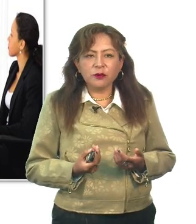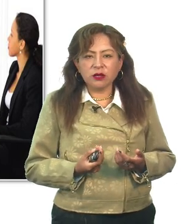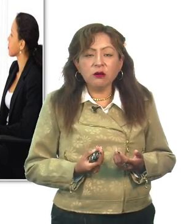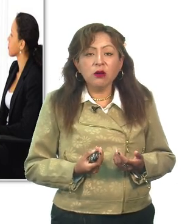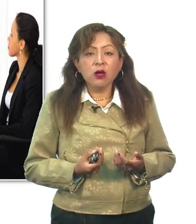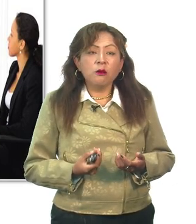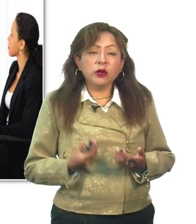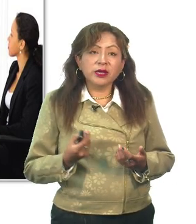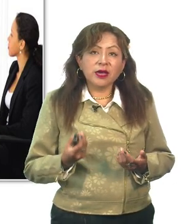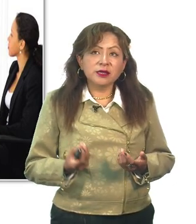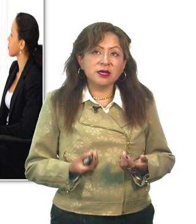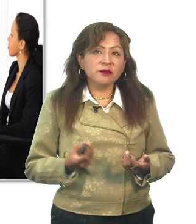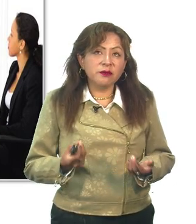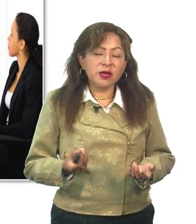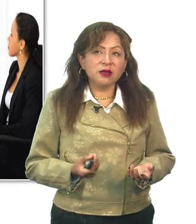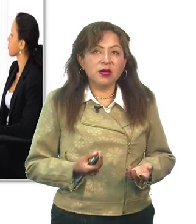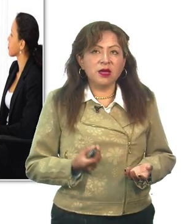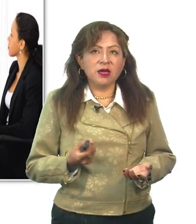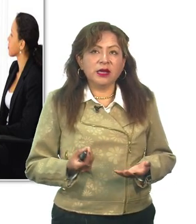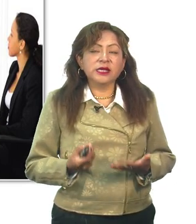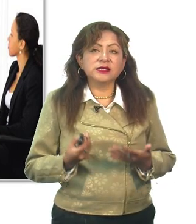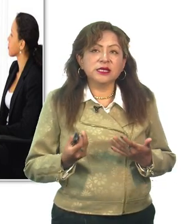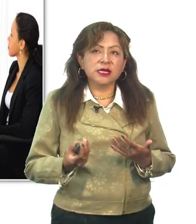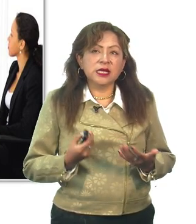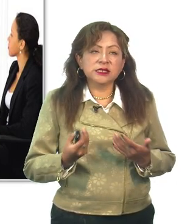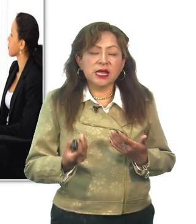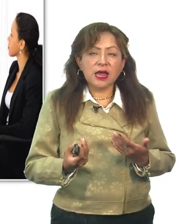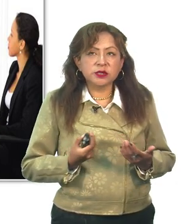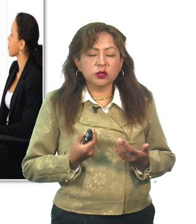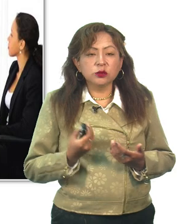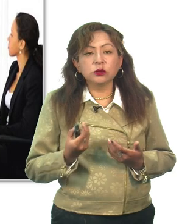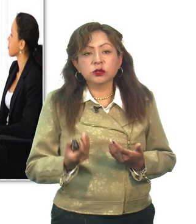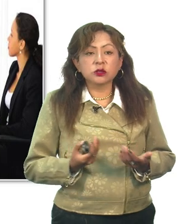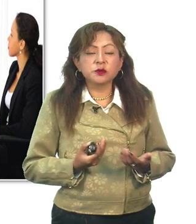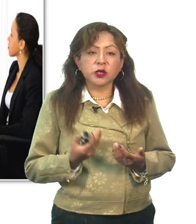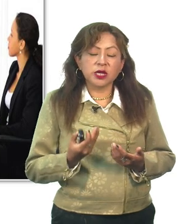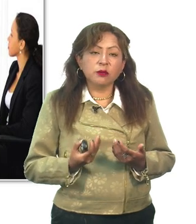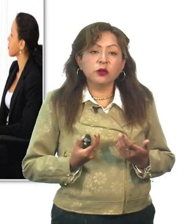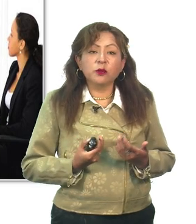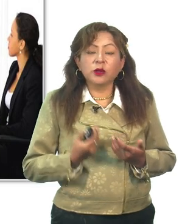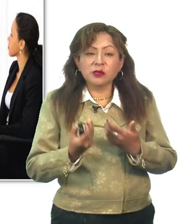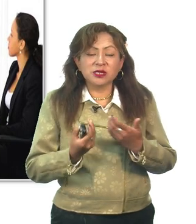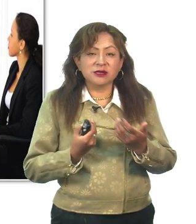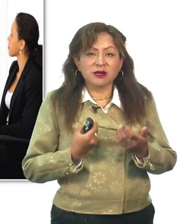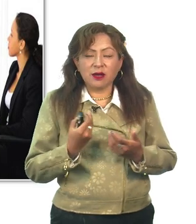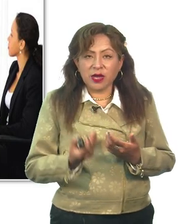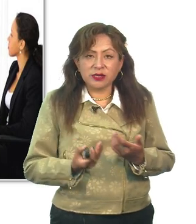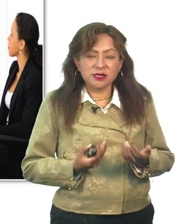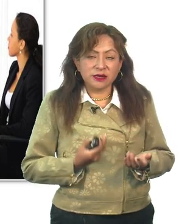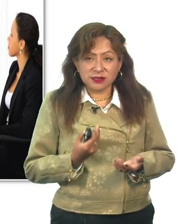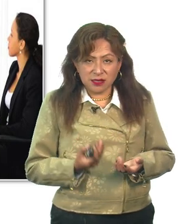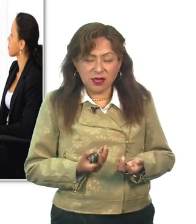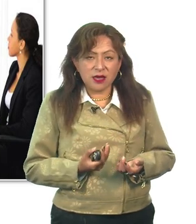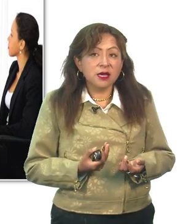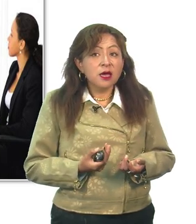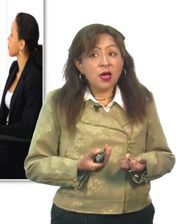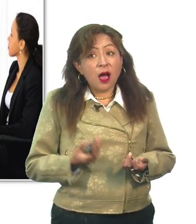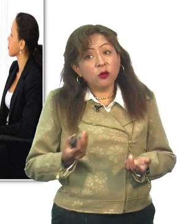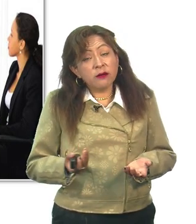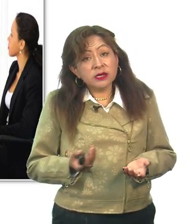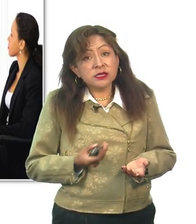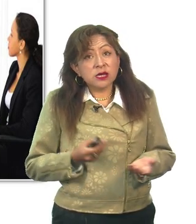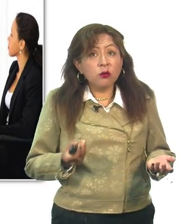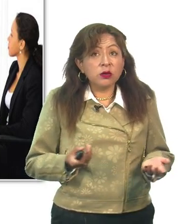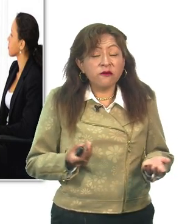una opinión, porque simplemente en este lapso nosotros, por ejemplo, no podemos intercambiar ciertas ideas.